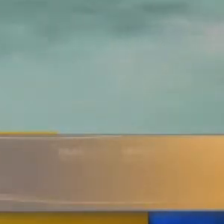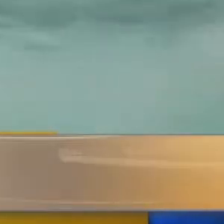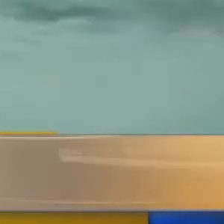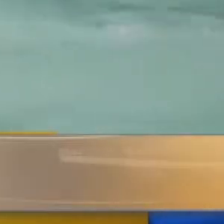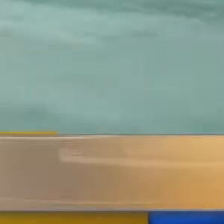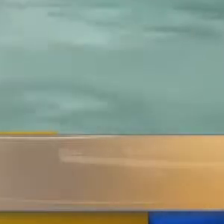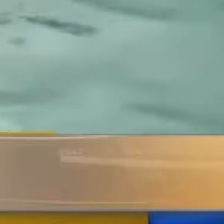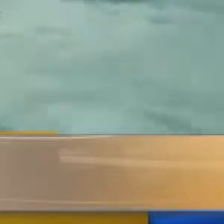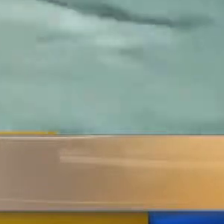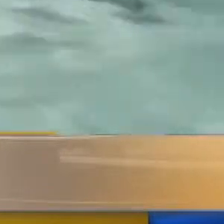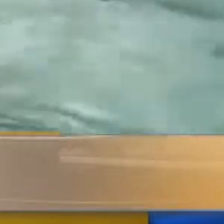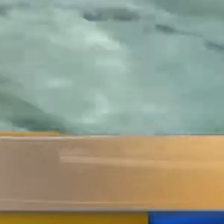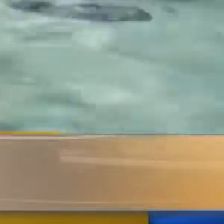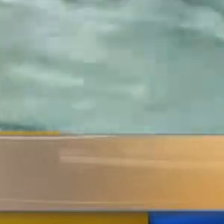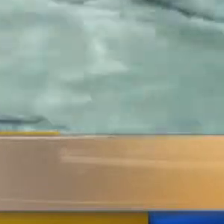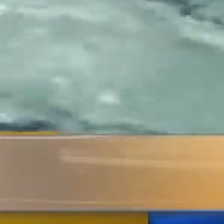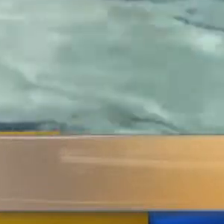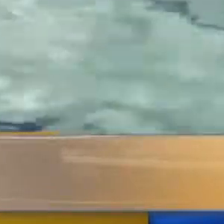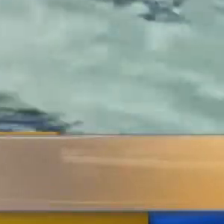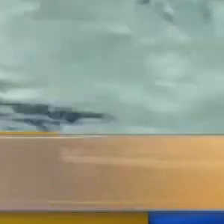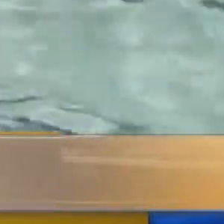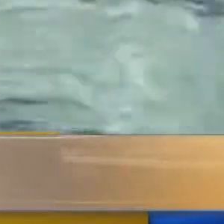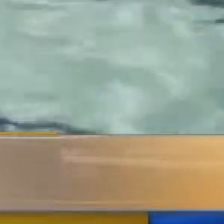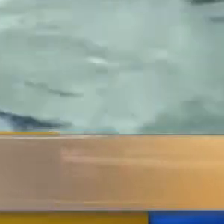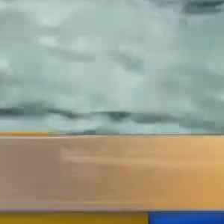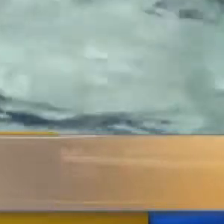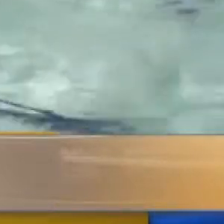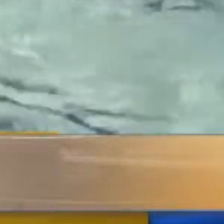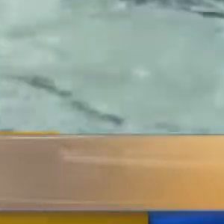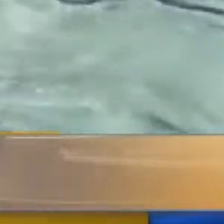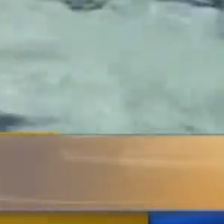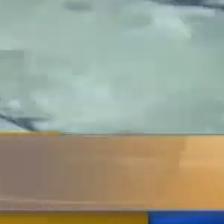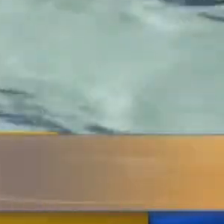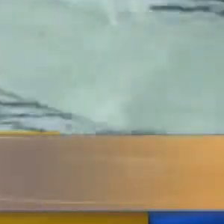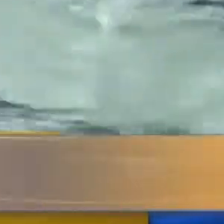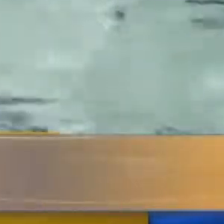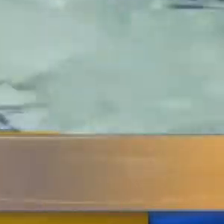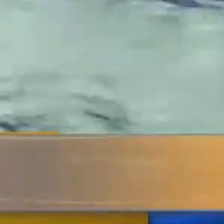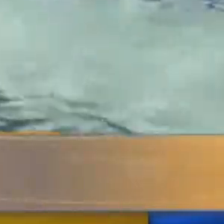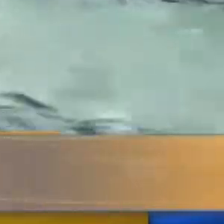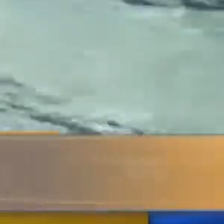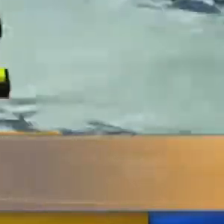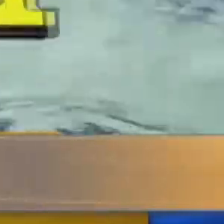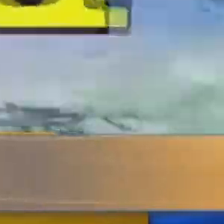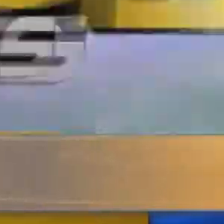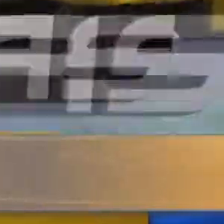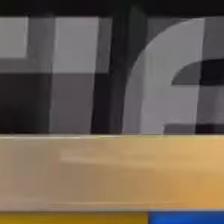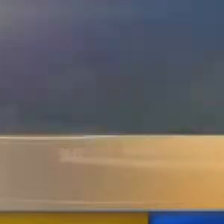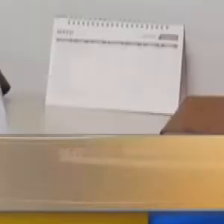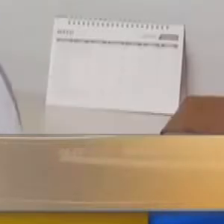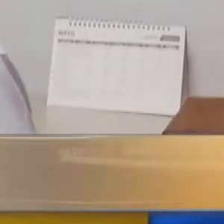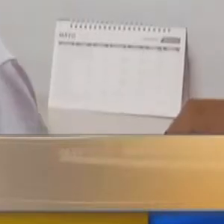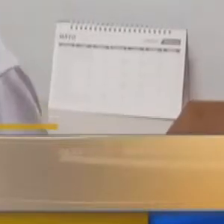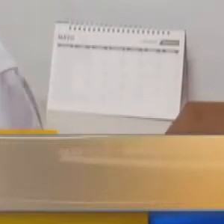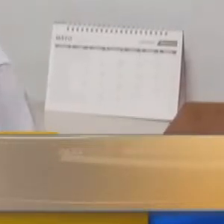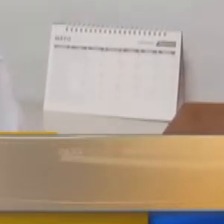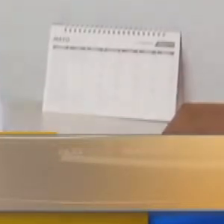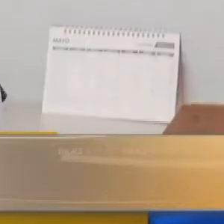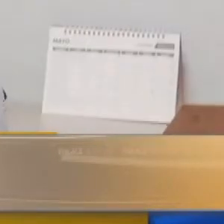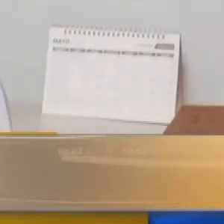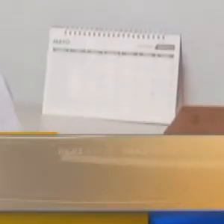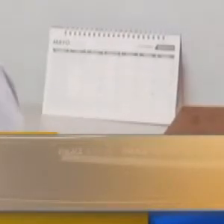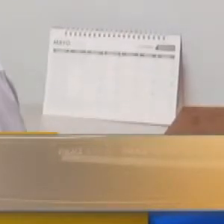11 instituciones educativas participaron en torneo de natación de los Juegos Supérate Intercolegiados. Y al